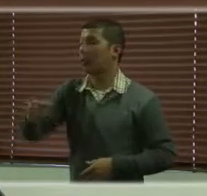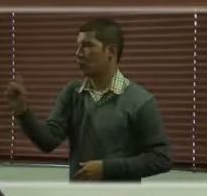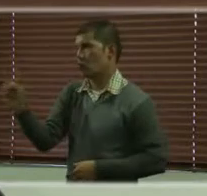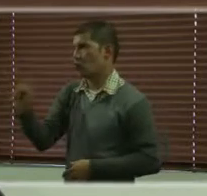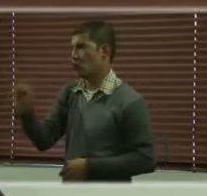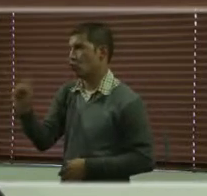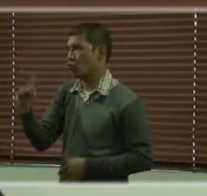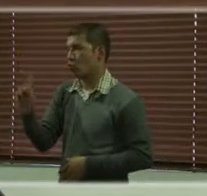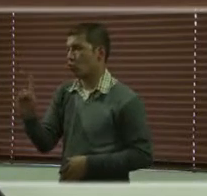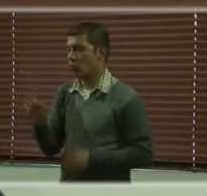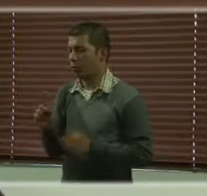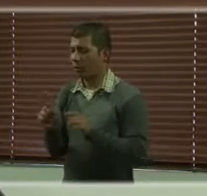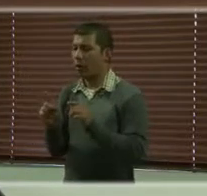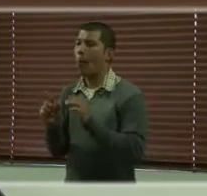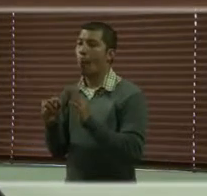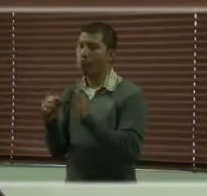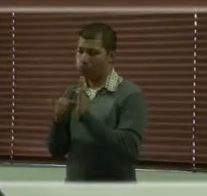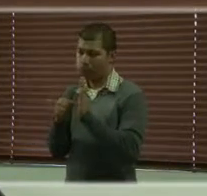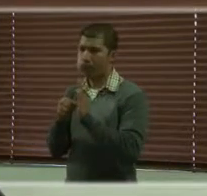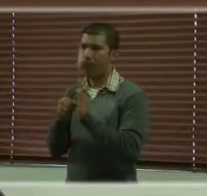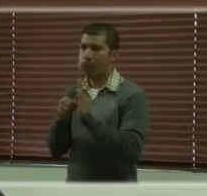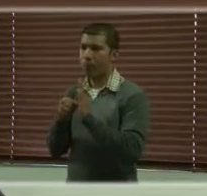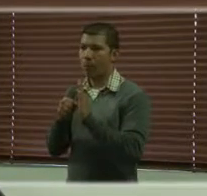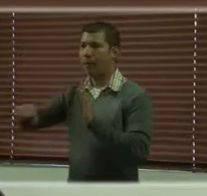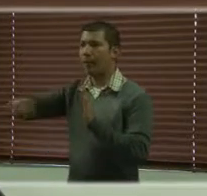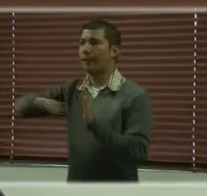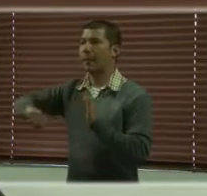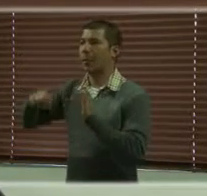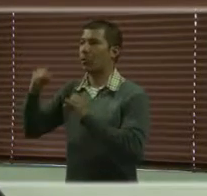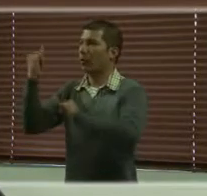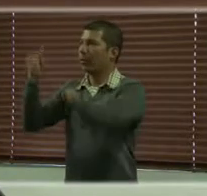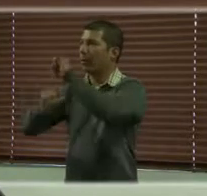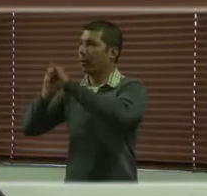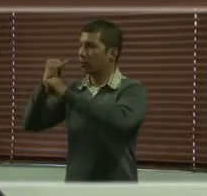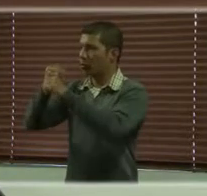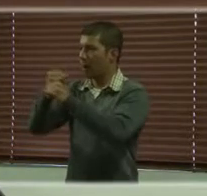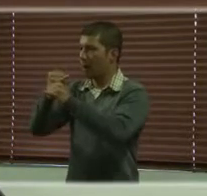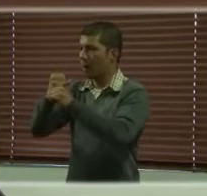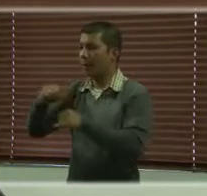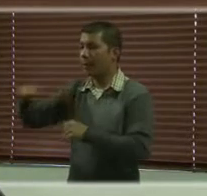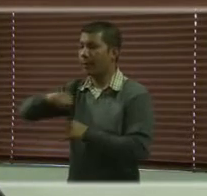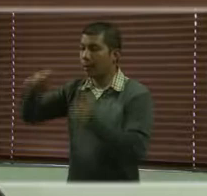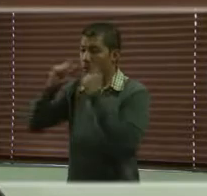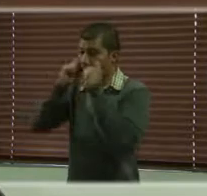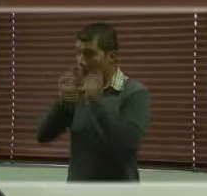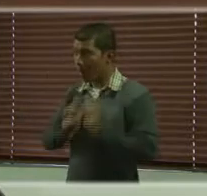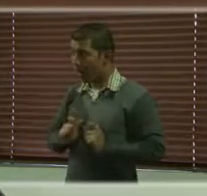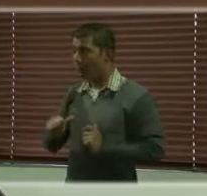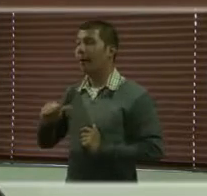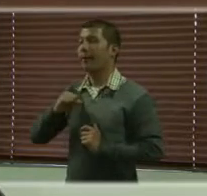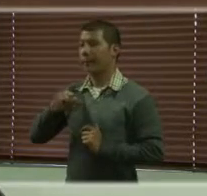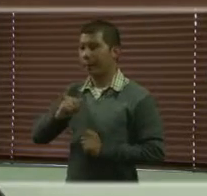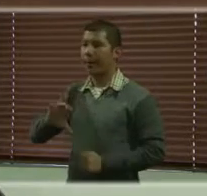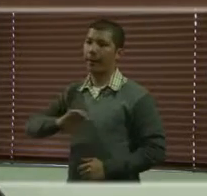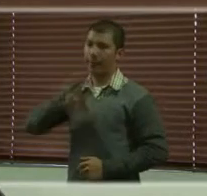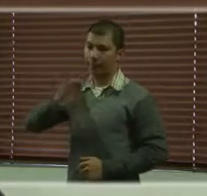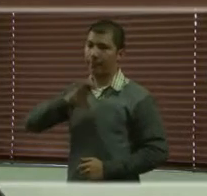utilizados dentro de lo que son lo que es el derecho internacional de derechos humanos y Tiene ciertas características verdad